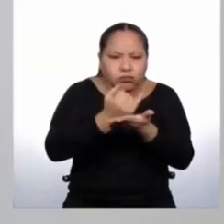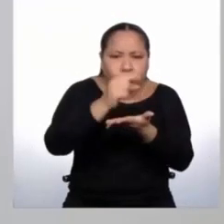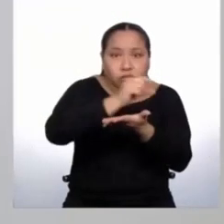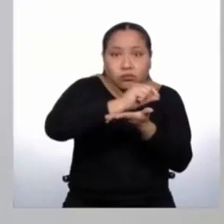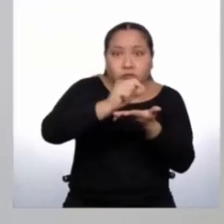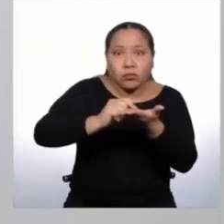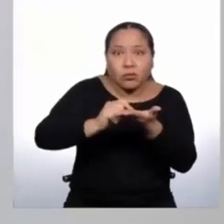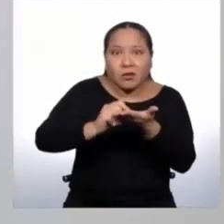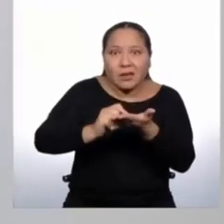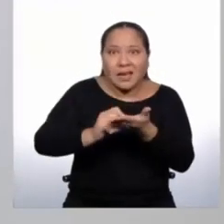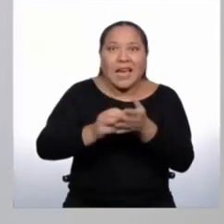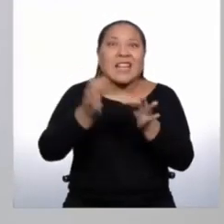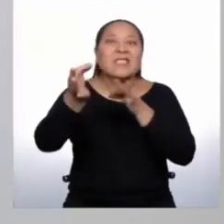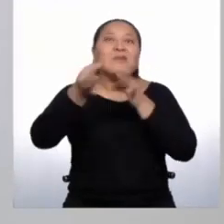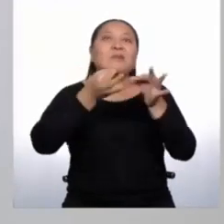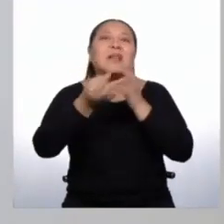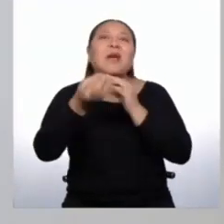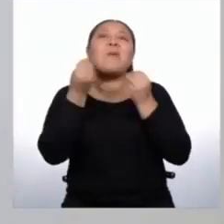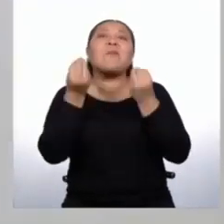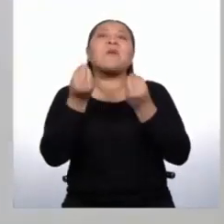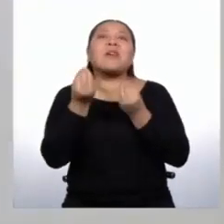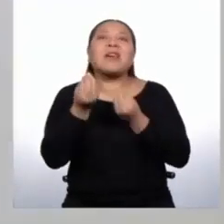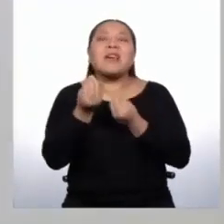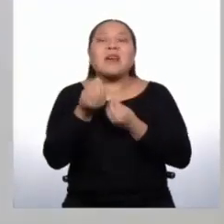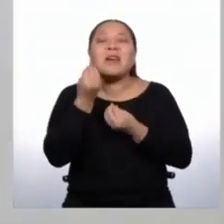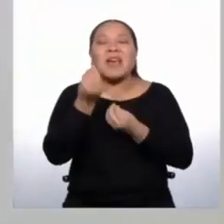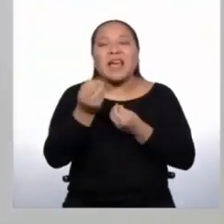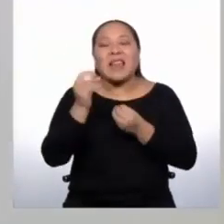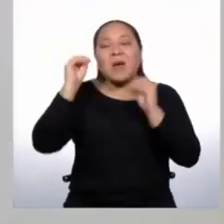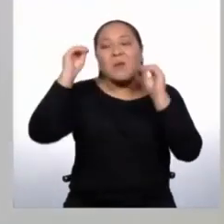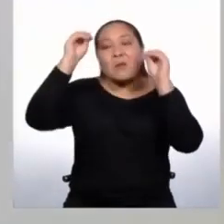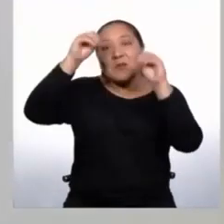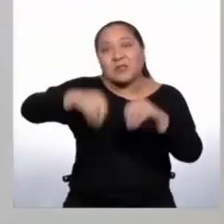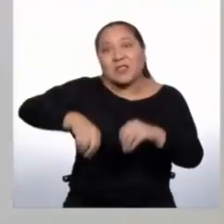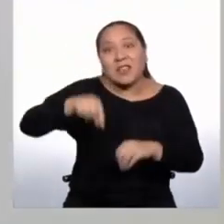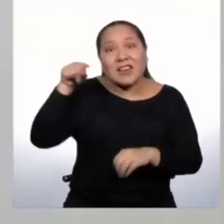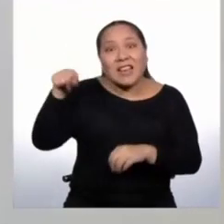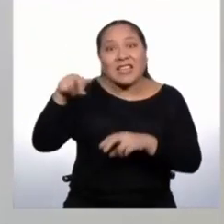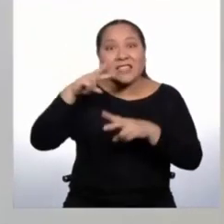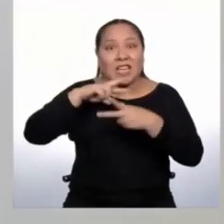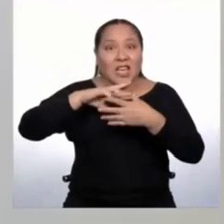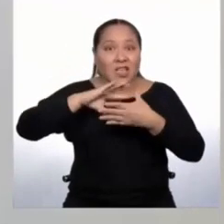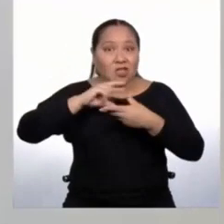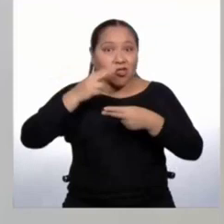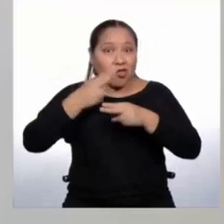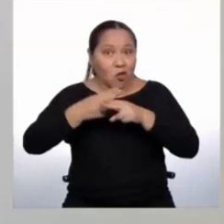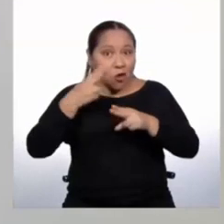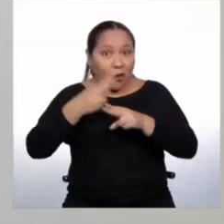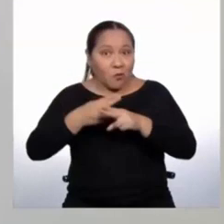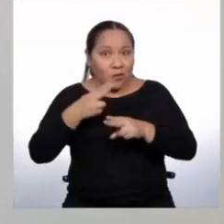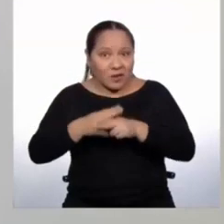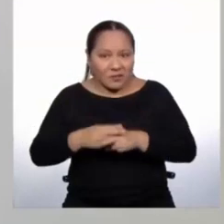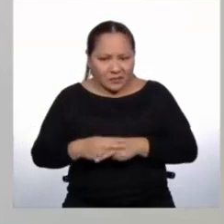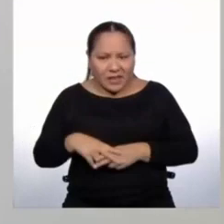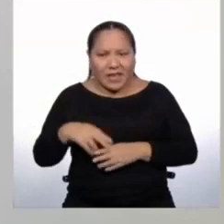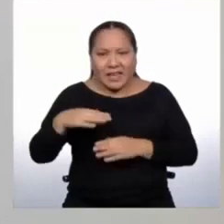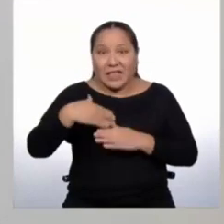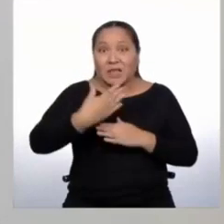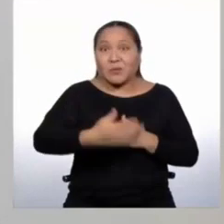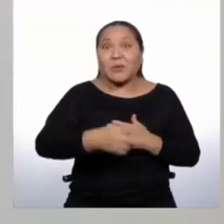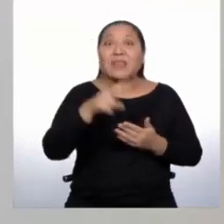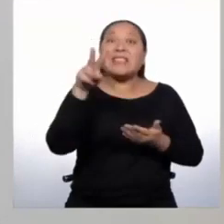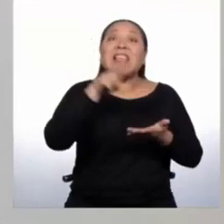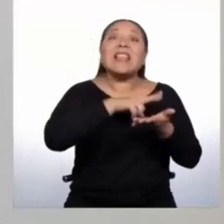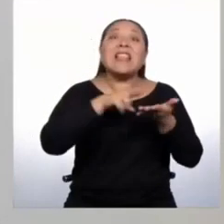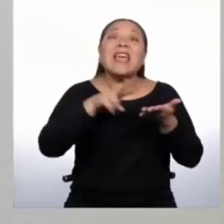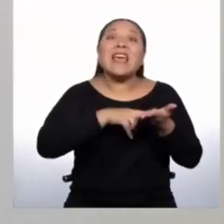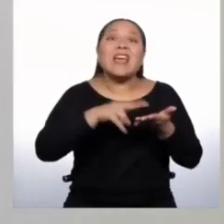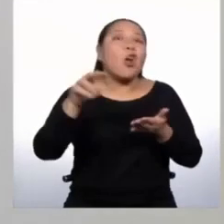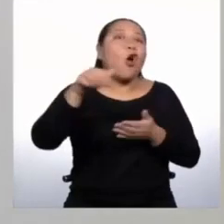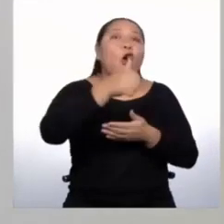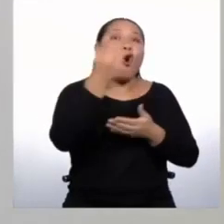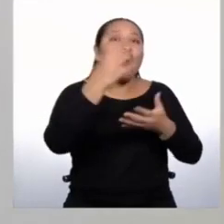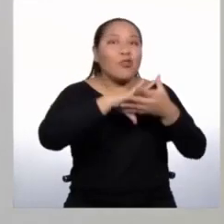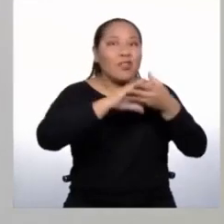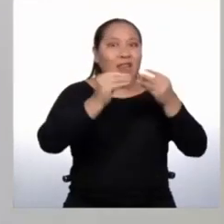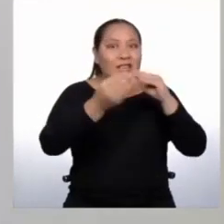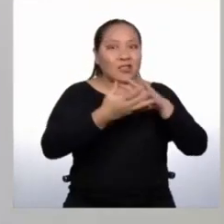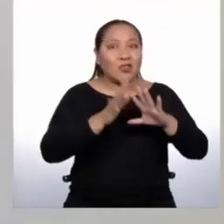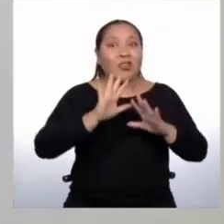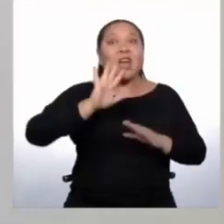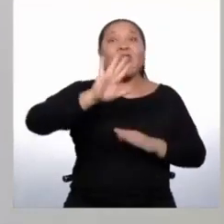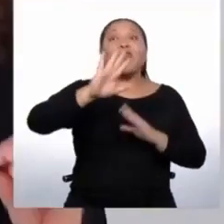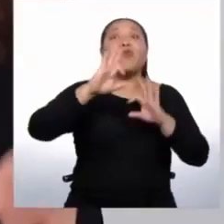se le llamó así. Finalmente, lean otra de sus tradiciones en voz alta a su familia y graben su